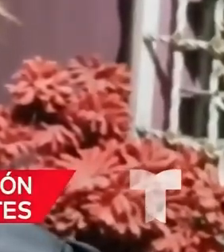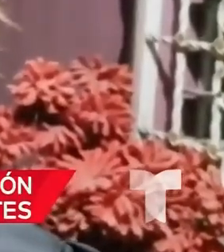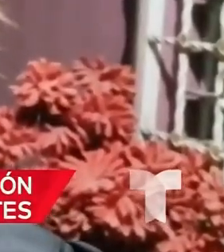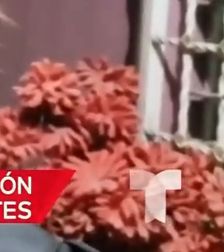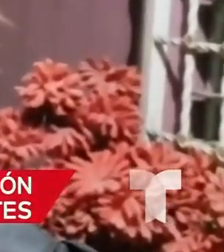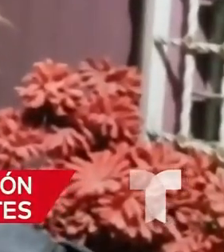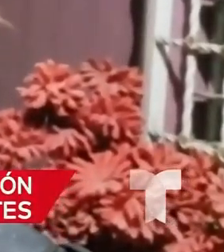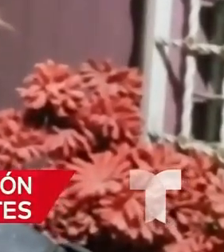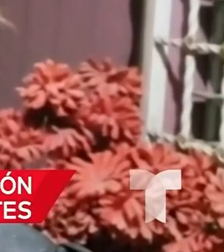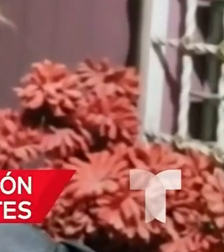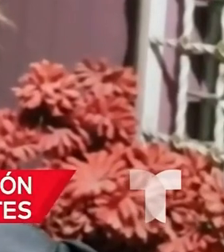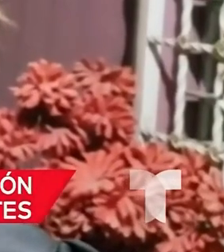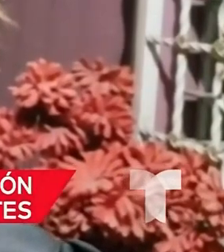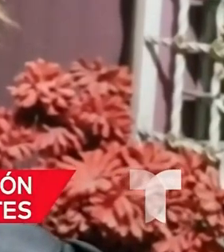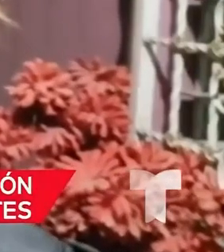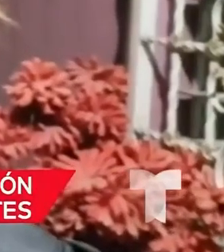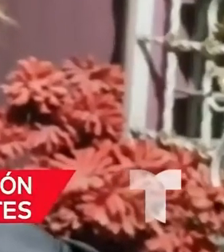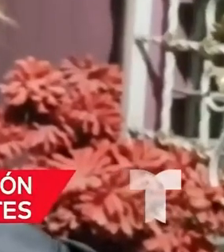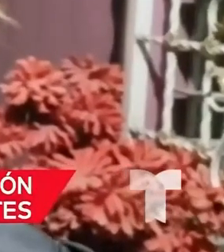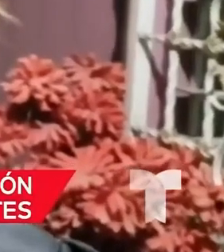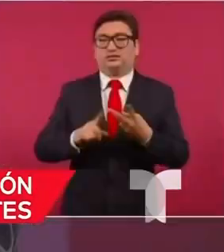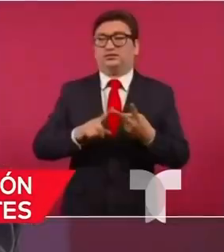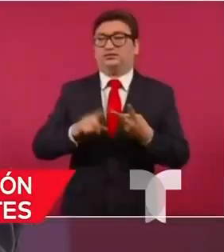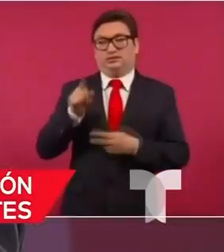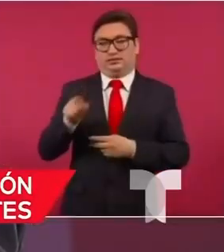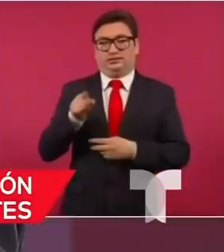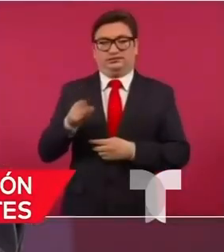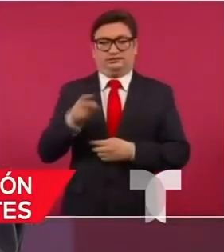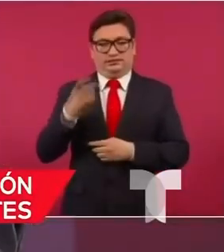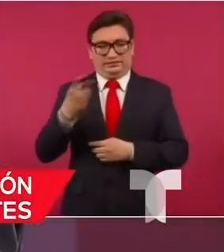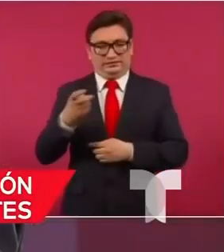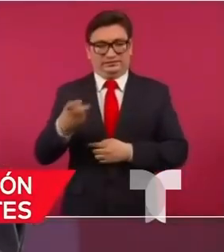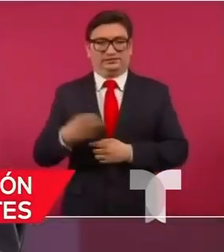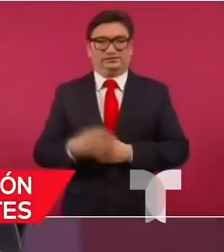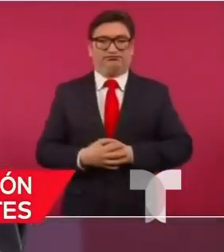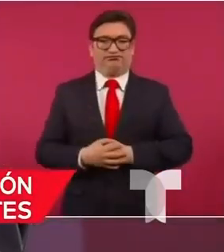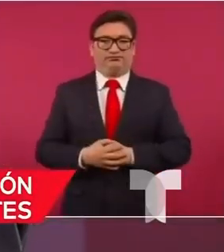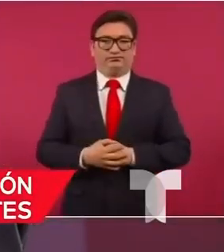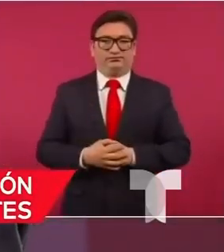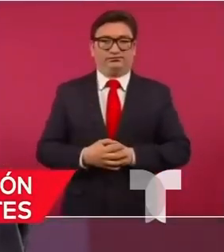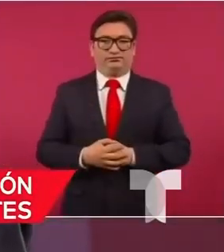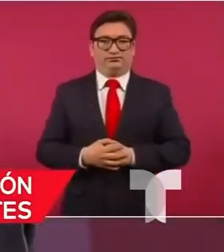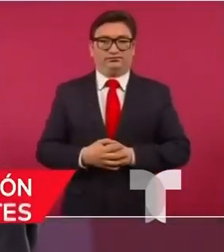truncaron por gente inoperante. Este me